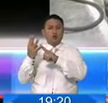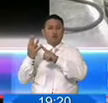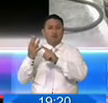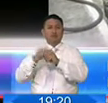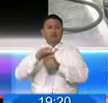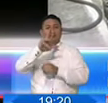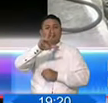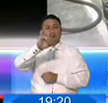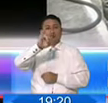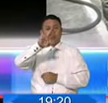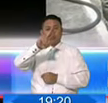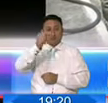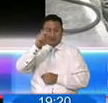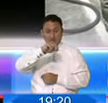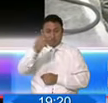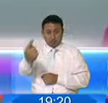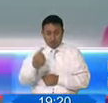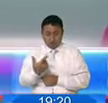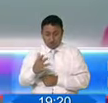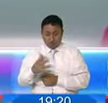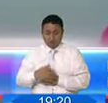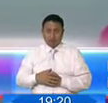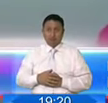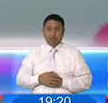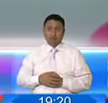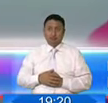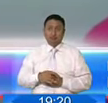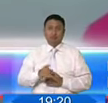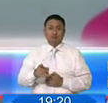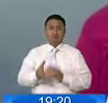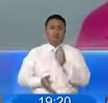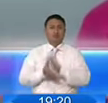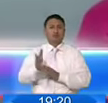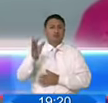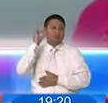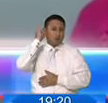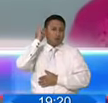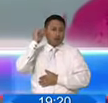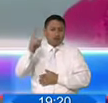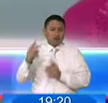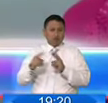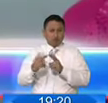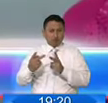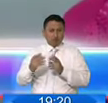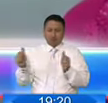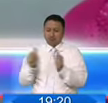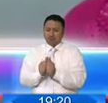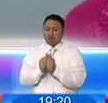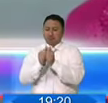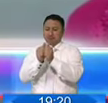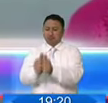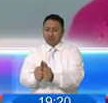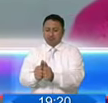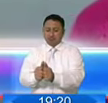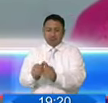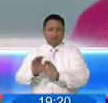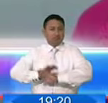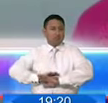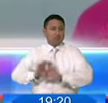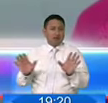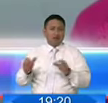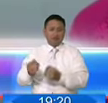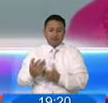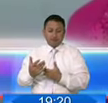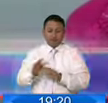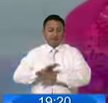el cabo ilaquiche no volvió a aparecer después como una chica que apareció ahí que conoció a y nada más se sólo es americana nada más